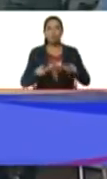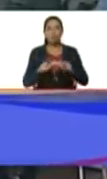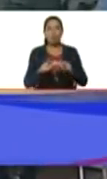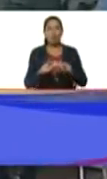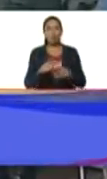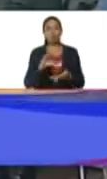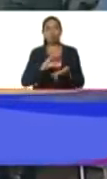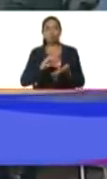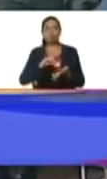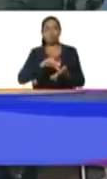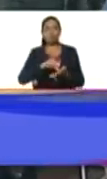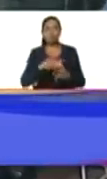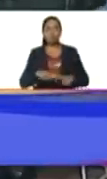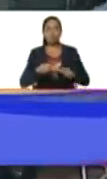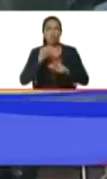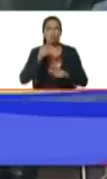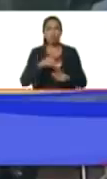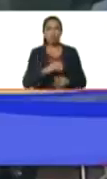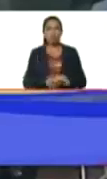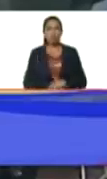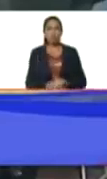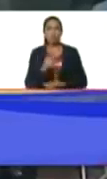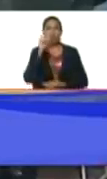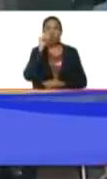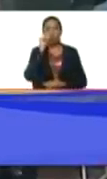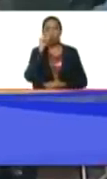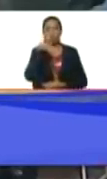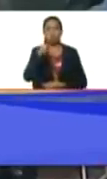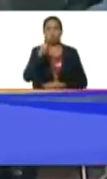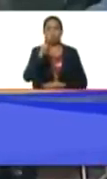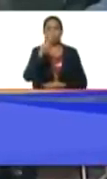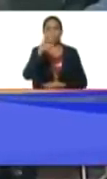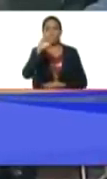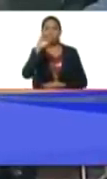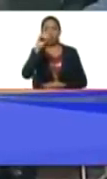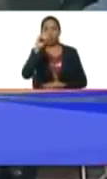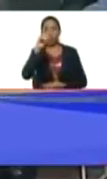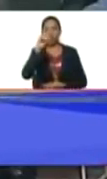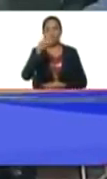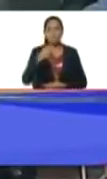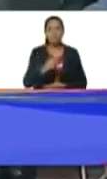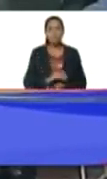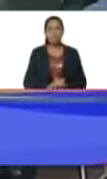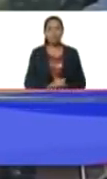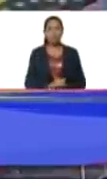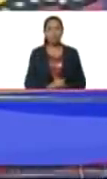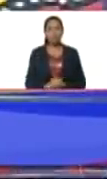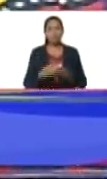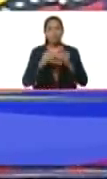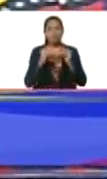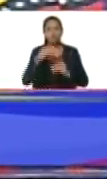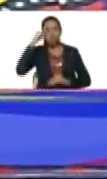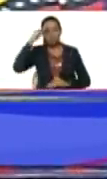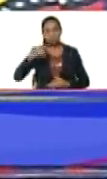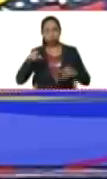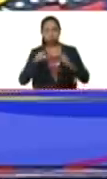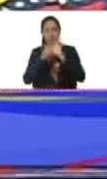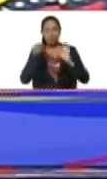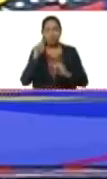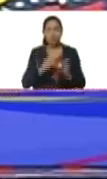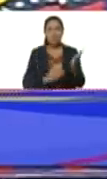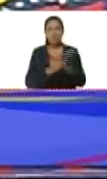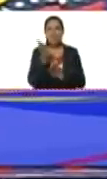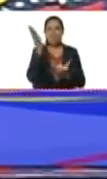Capital, Wistor Churio Andrade, y a toda la oficialidad.